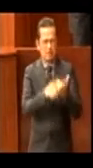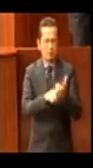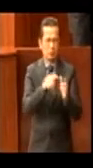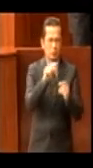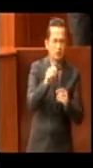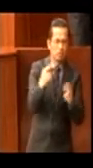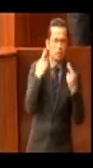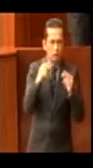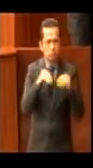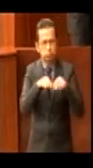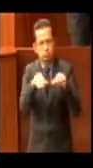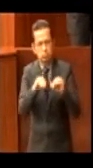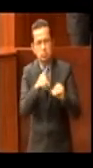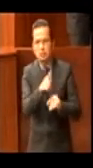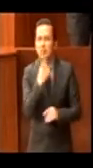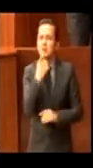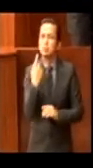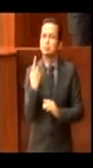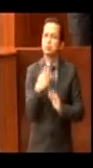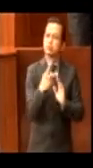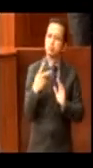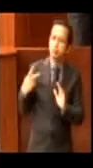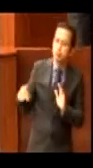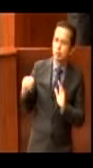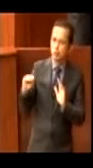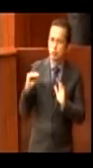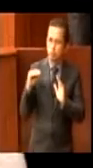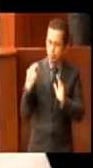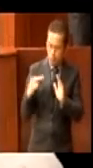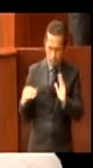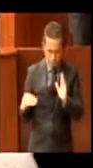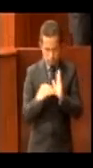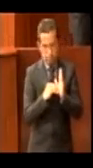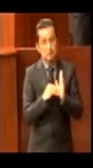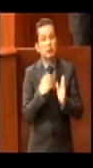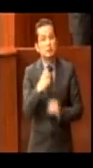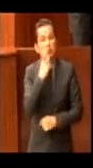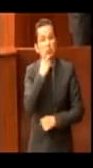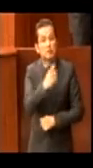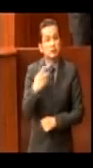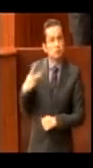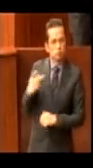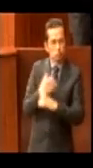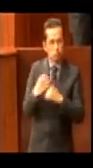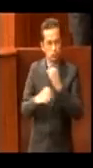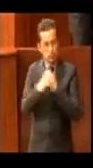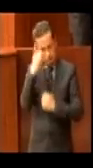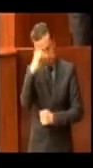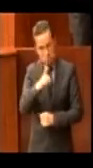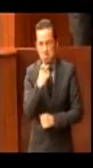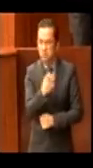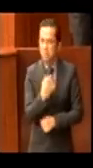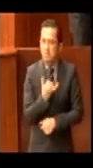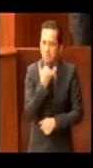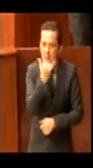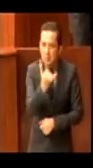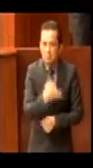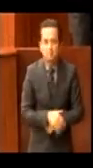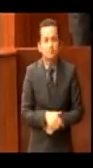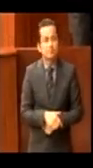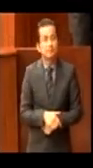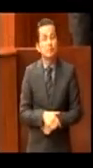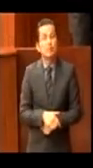y se hace una afirmación equivocada sobre su patrimonio también señala que la versión de radio